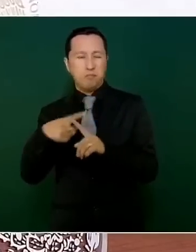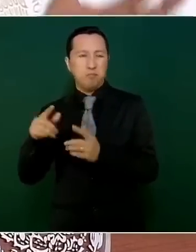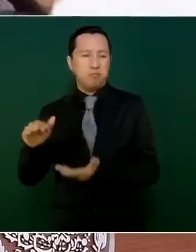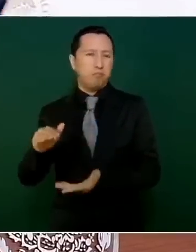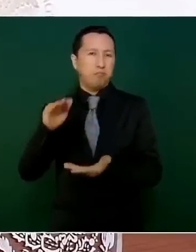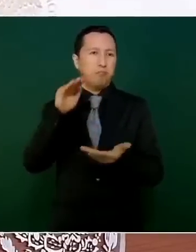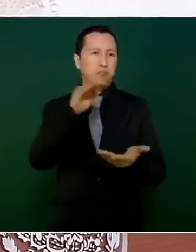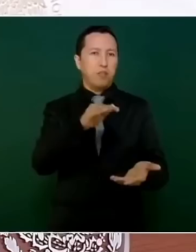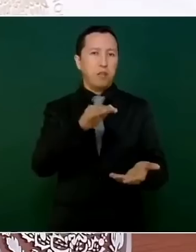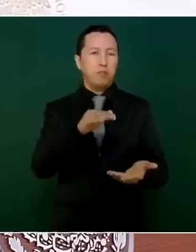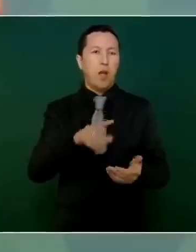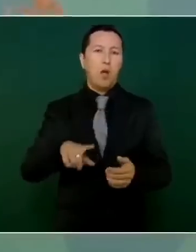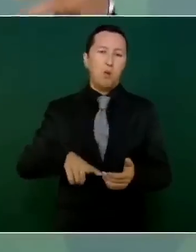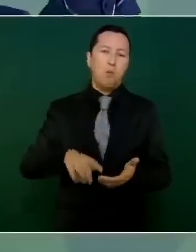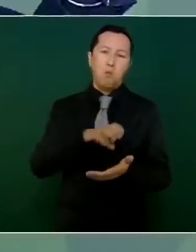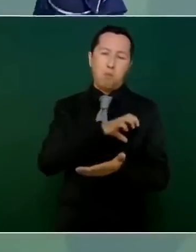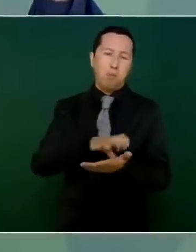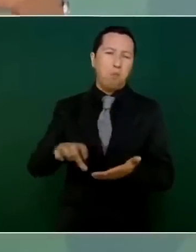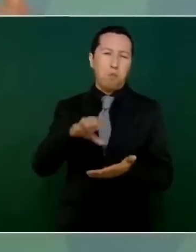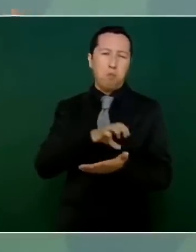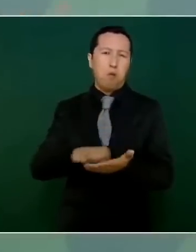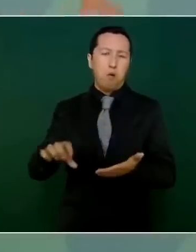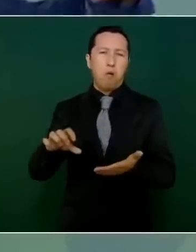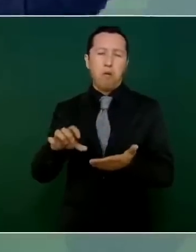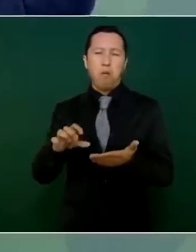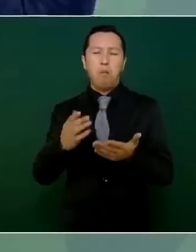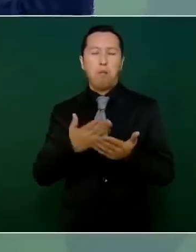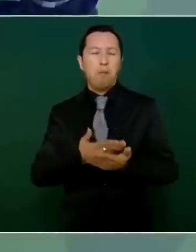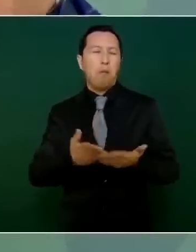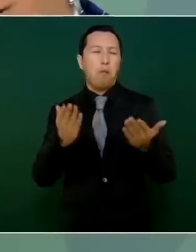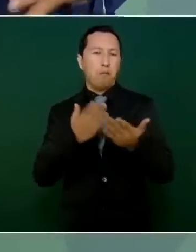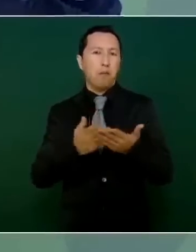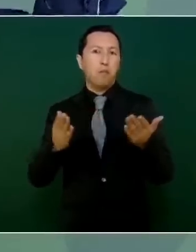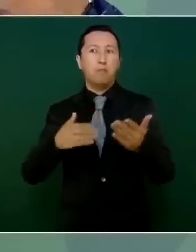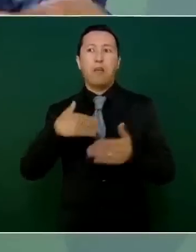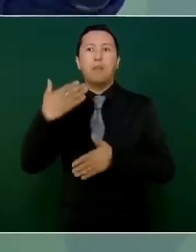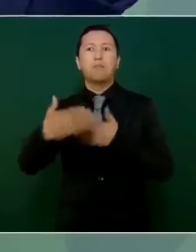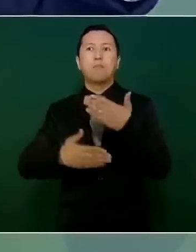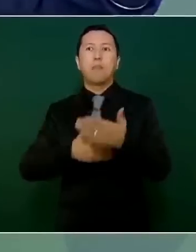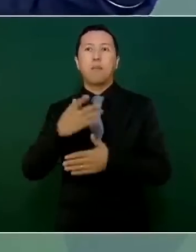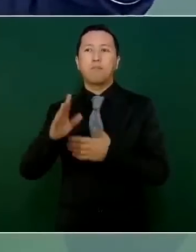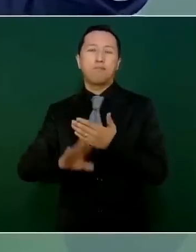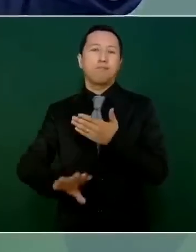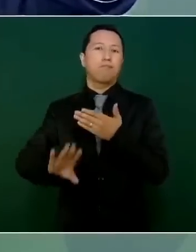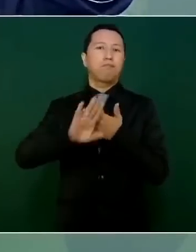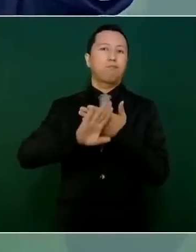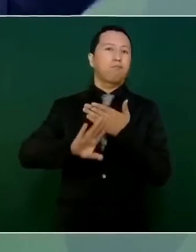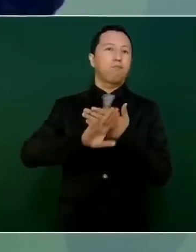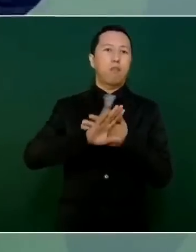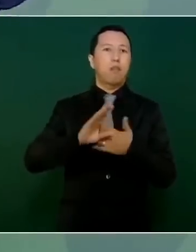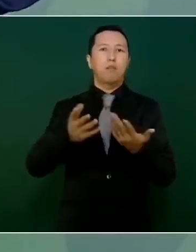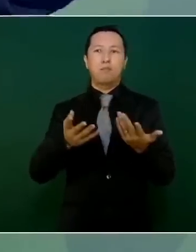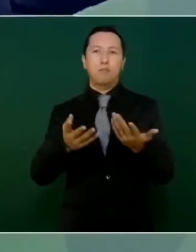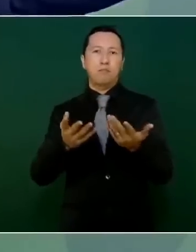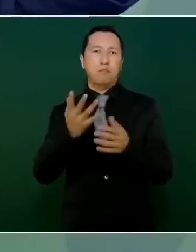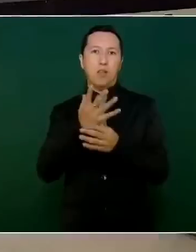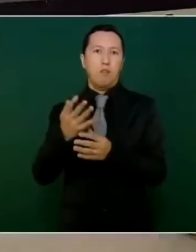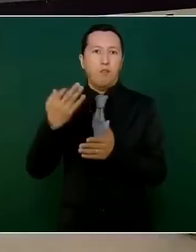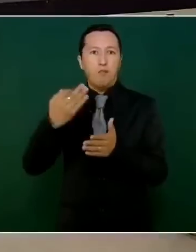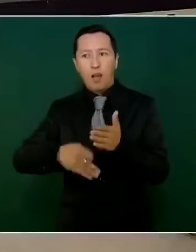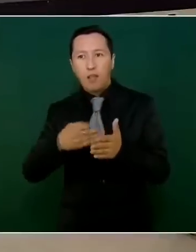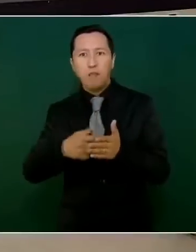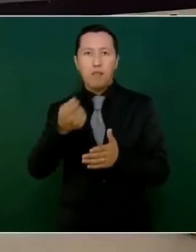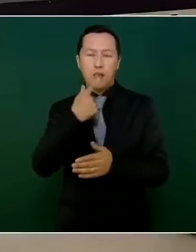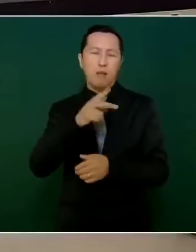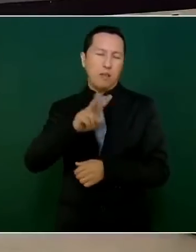Entonces, por eso también toda la campaña en contra de nosotros, de que no había medicamentos y demás. Y sí, todavía hay